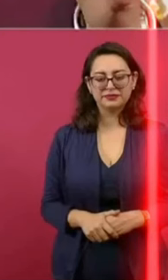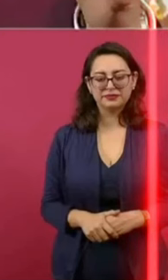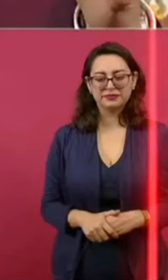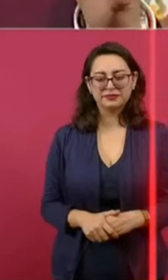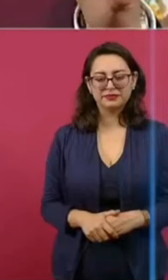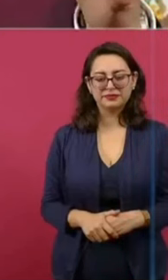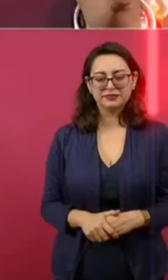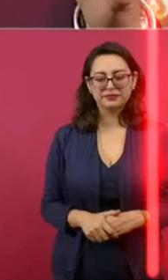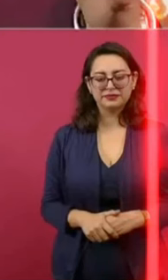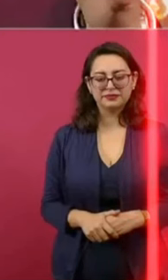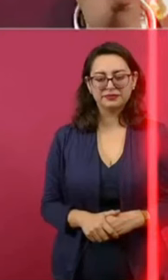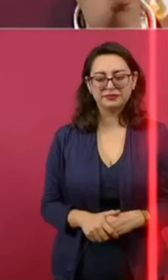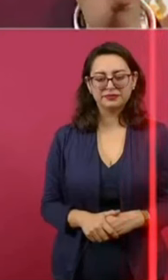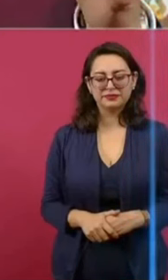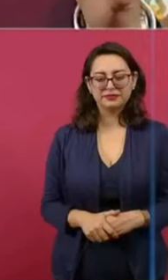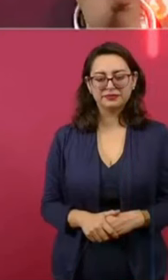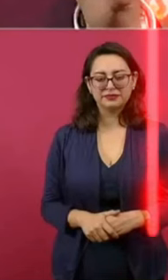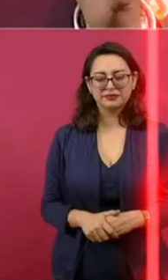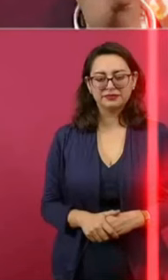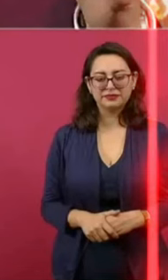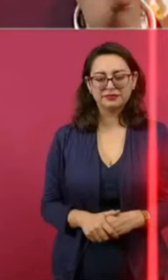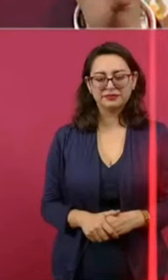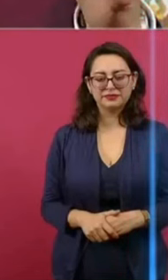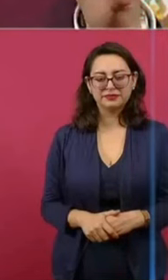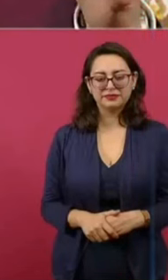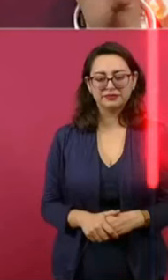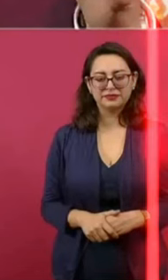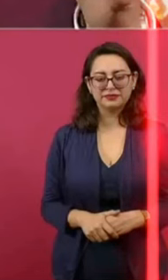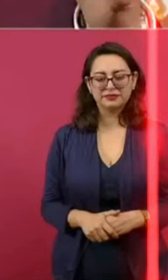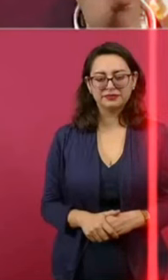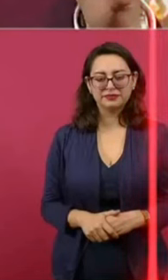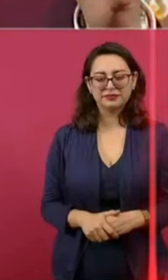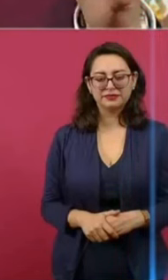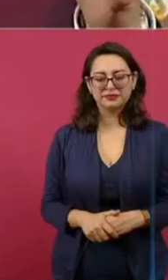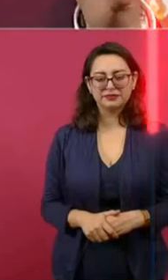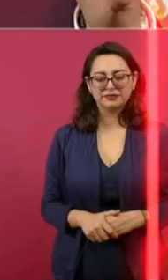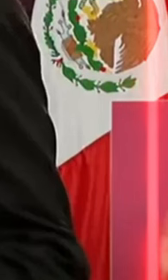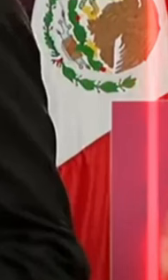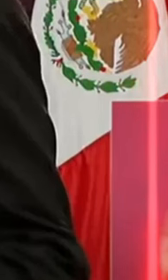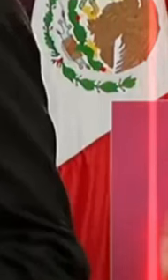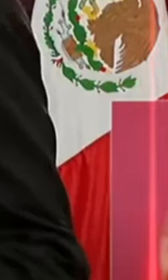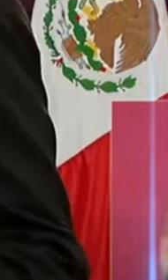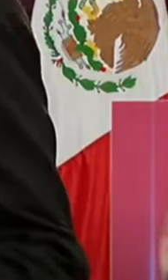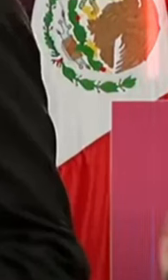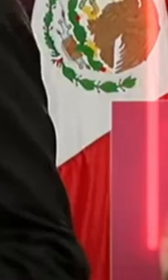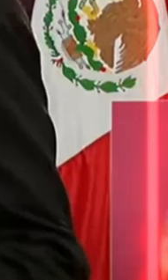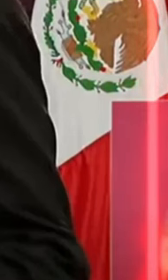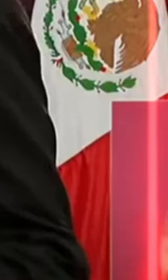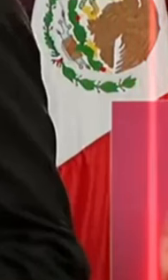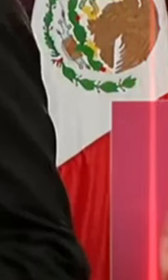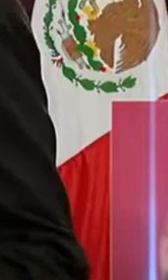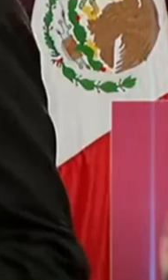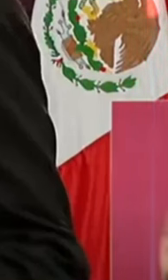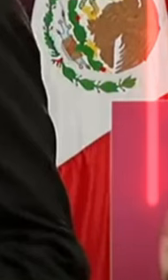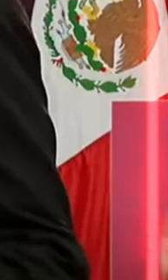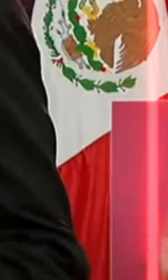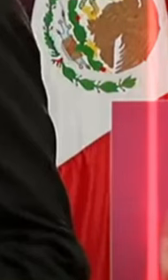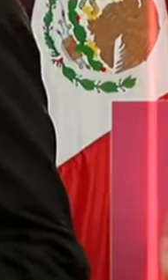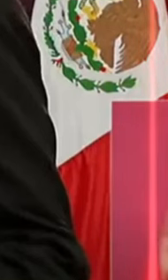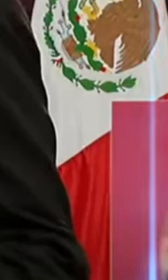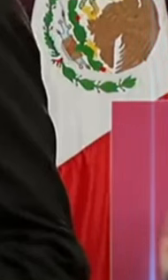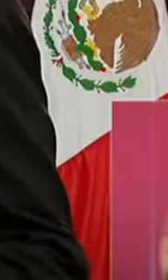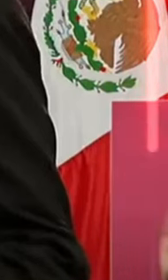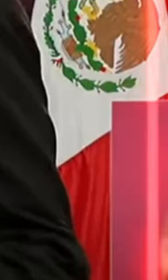todos se ponen la camiseta de los pobres. Aprovechó también el presidente López Obrador para descifrar